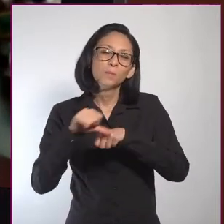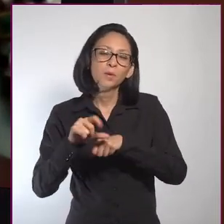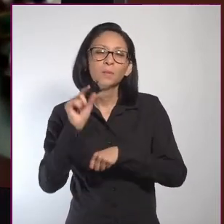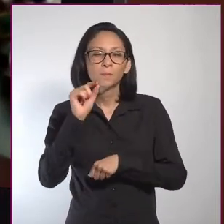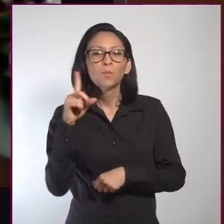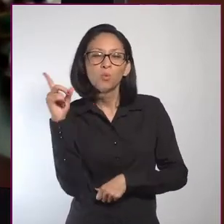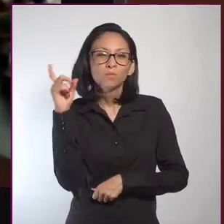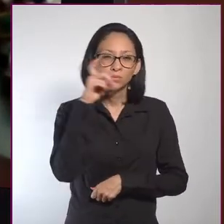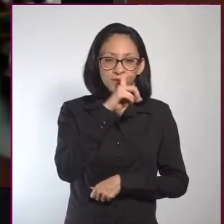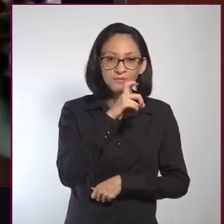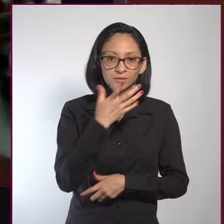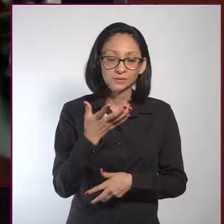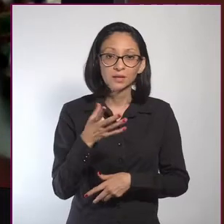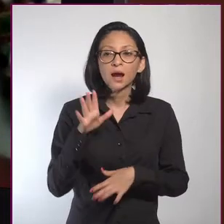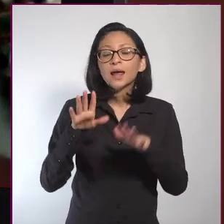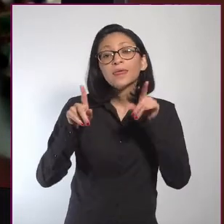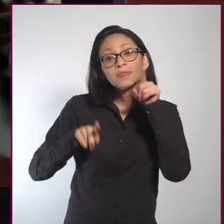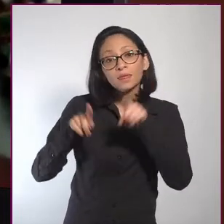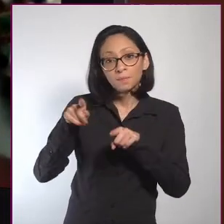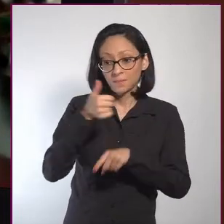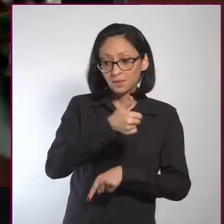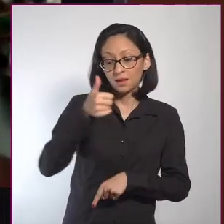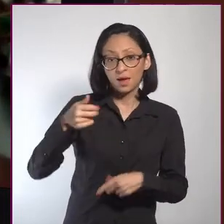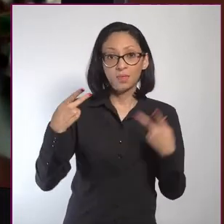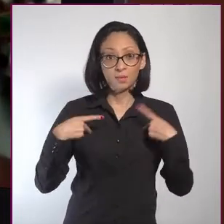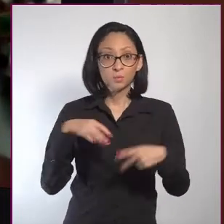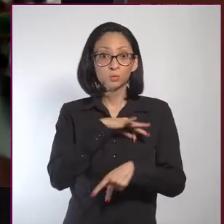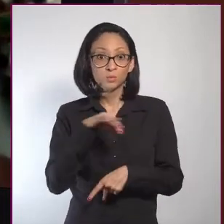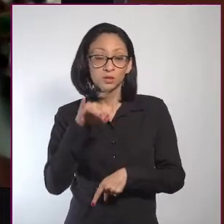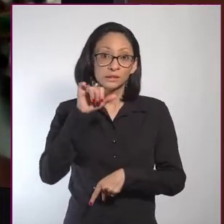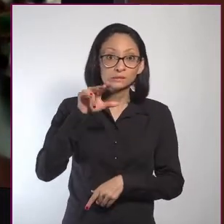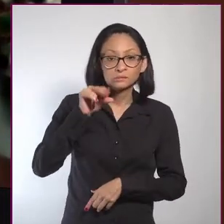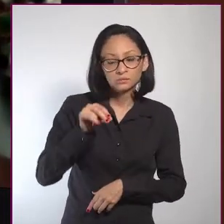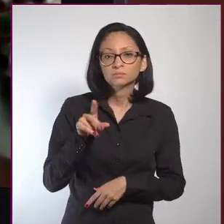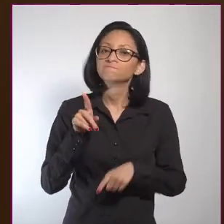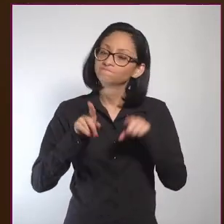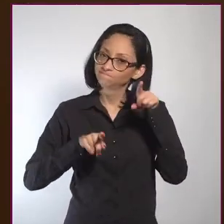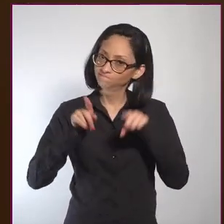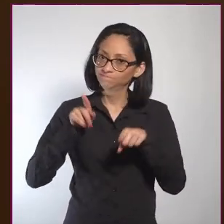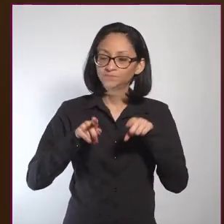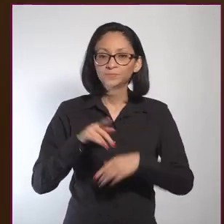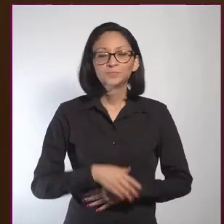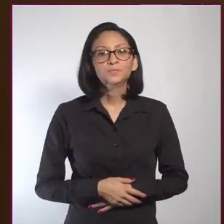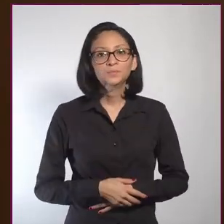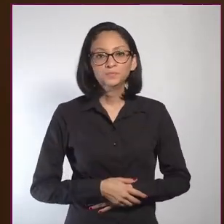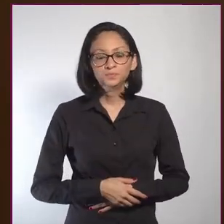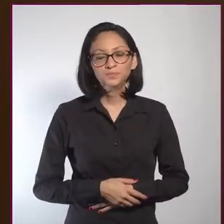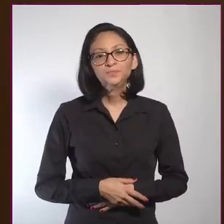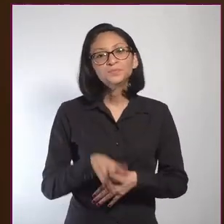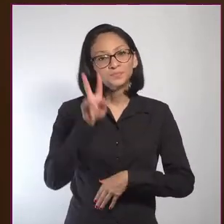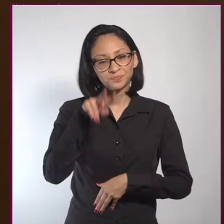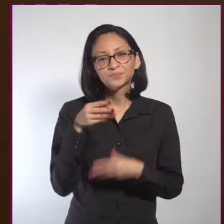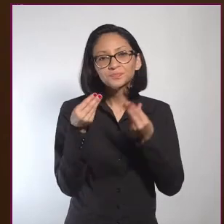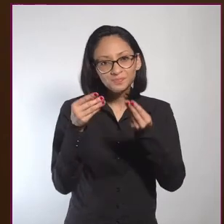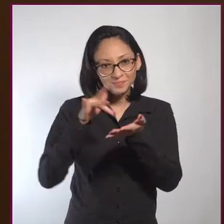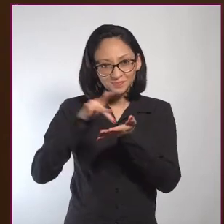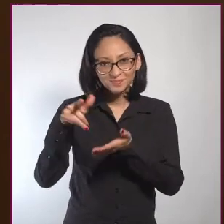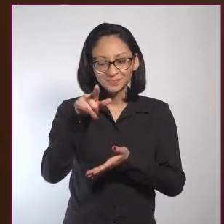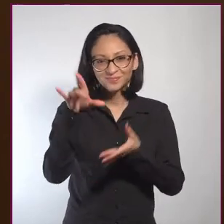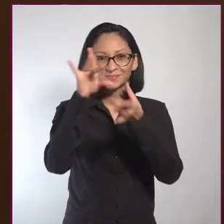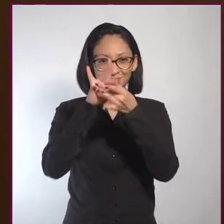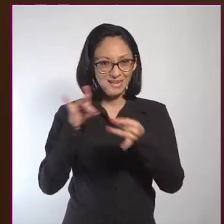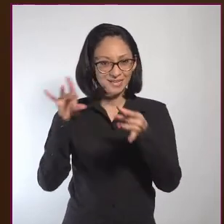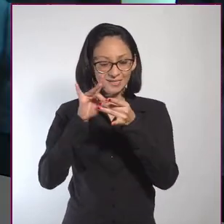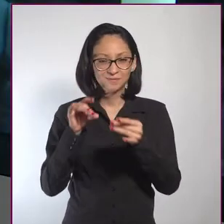una opción aplicable a la mayoría de los pacientes. Doctor, muchísimas gracias por ayudarnos a